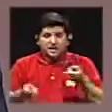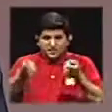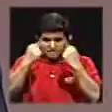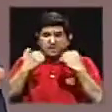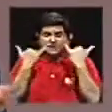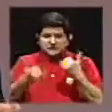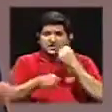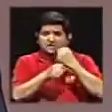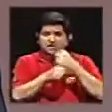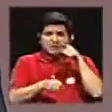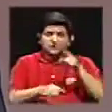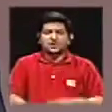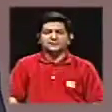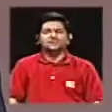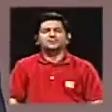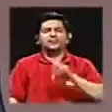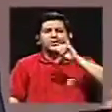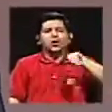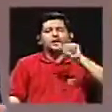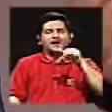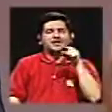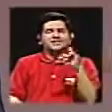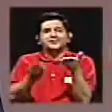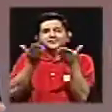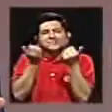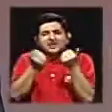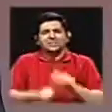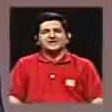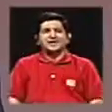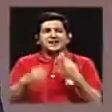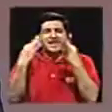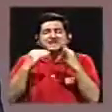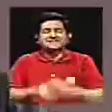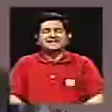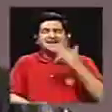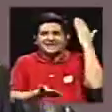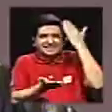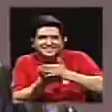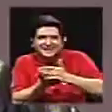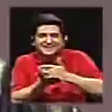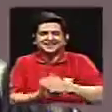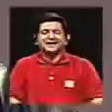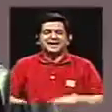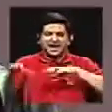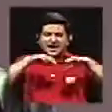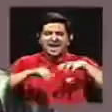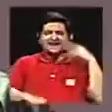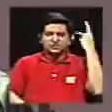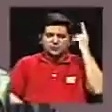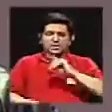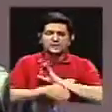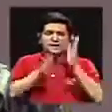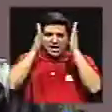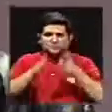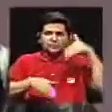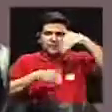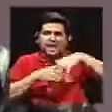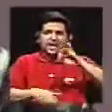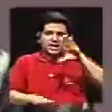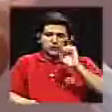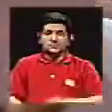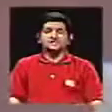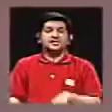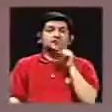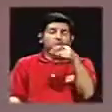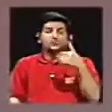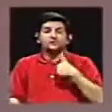eso. Don Jorge, usted lo que quiere es castrar posibilidad de acción política de un funcionario del ICE. Porque